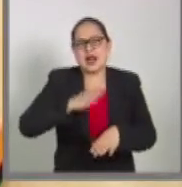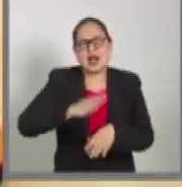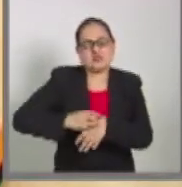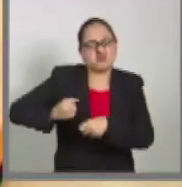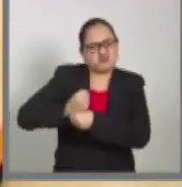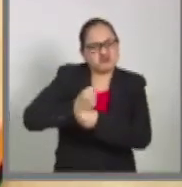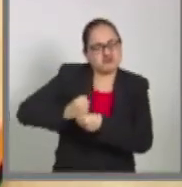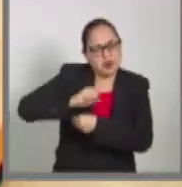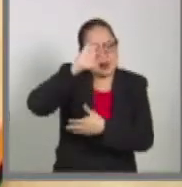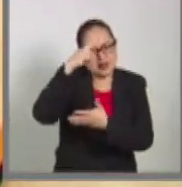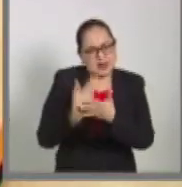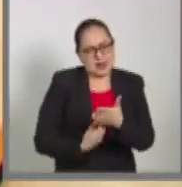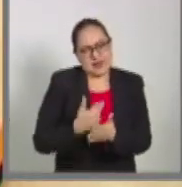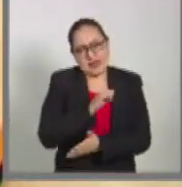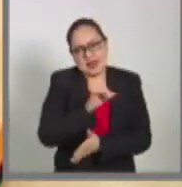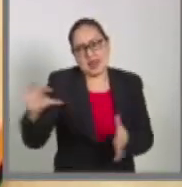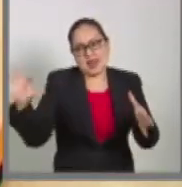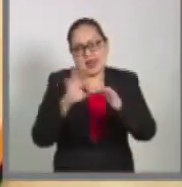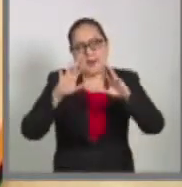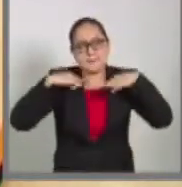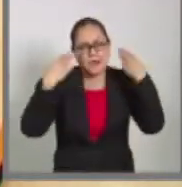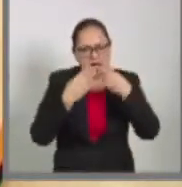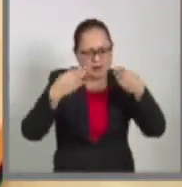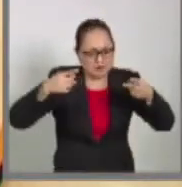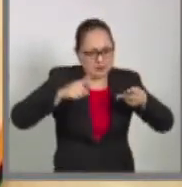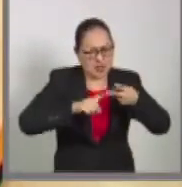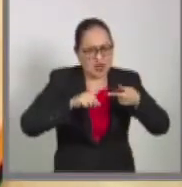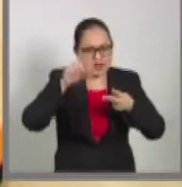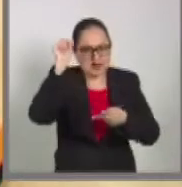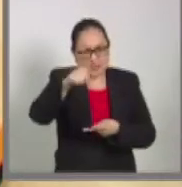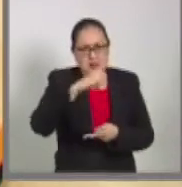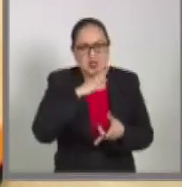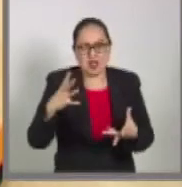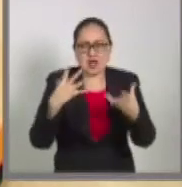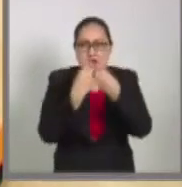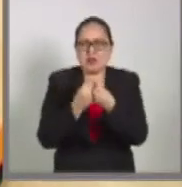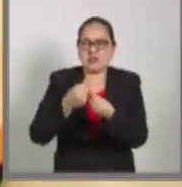violencia vinculada a la delincuencia organizada,